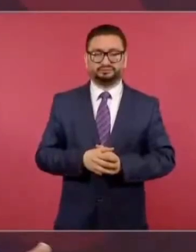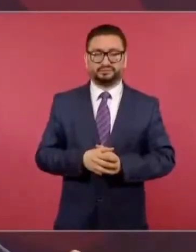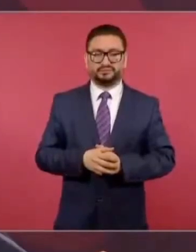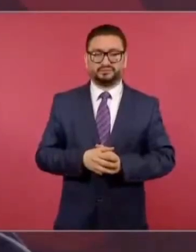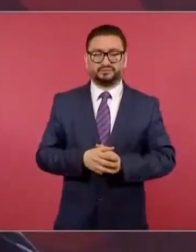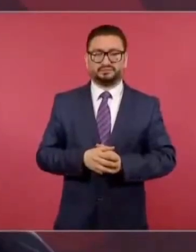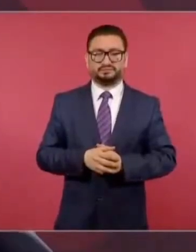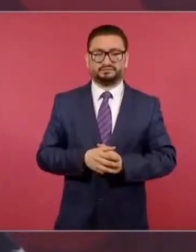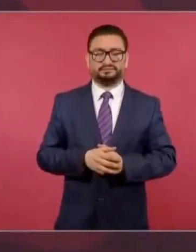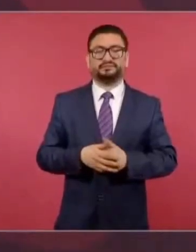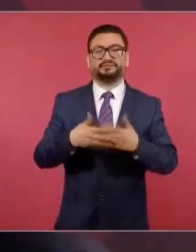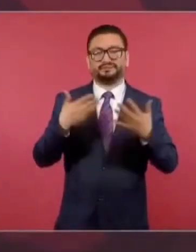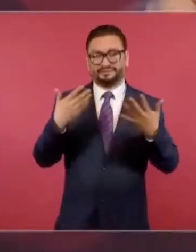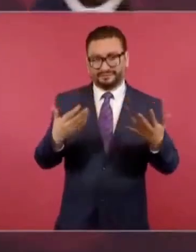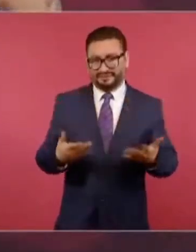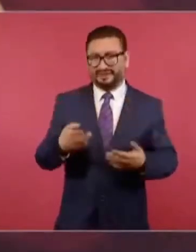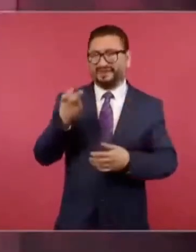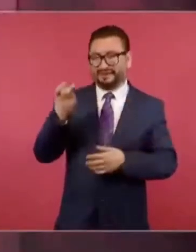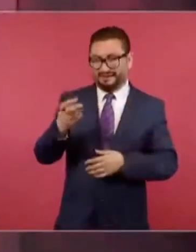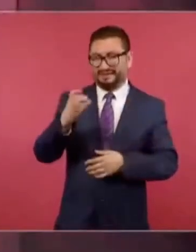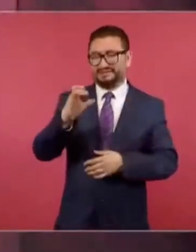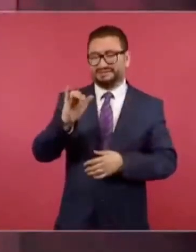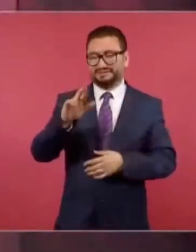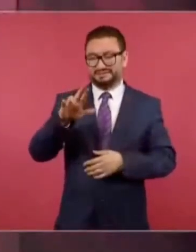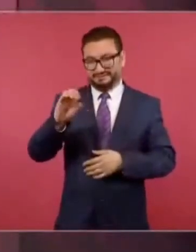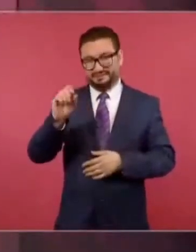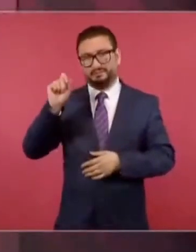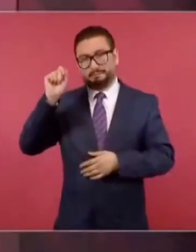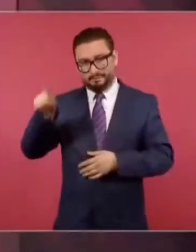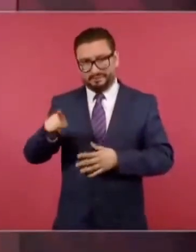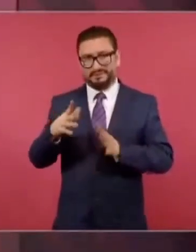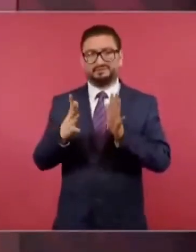Entonces, ahí también Ciro contribuye.